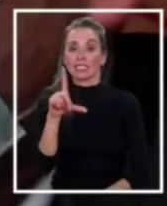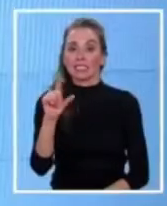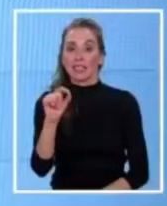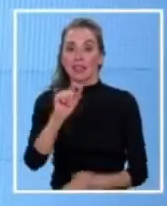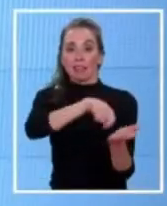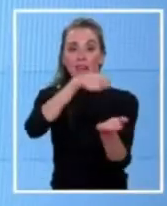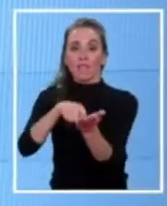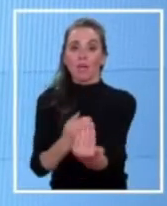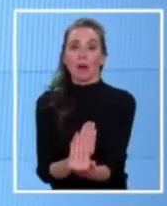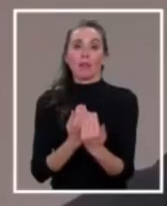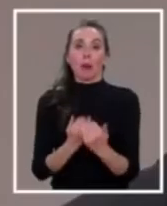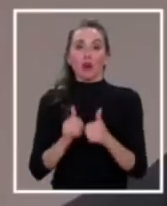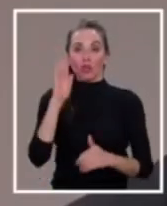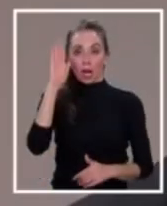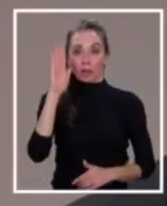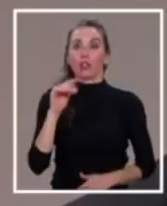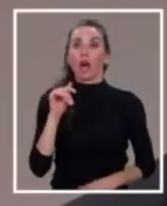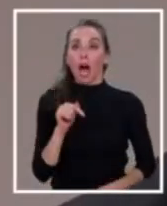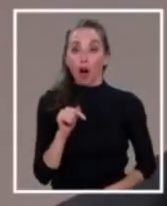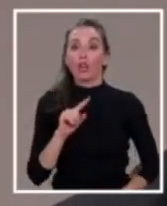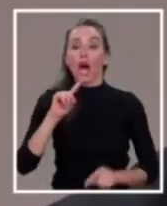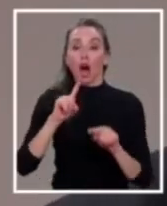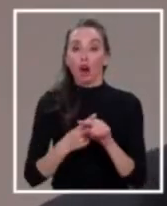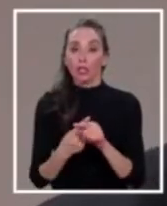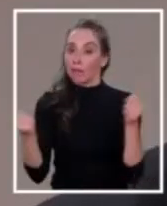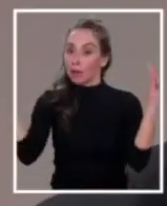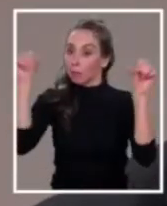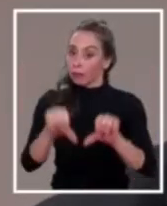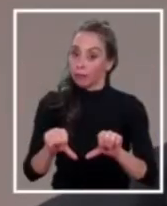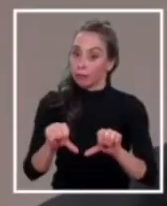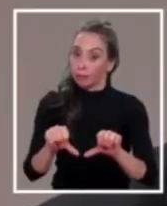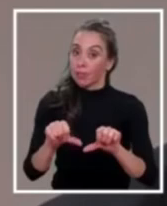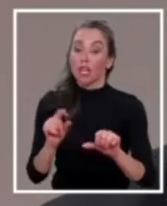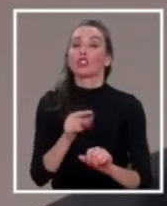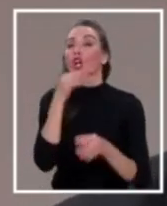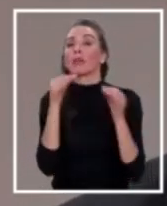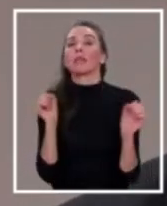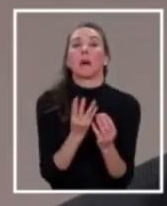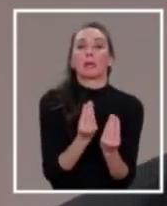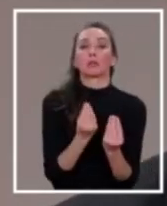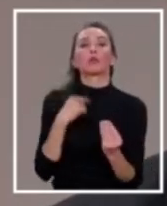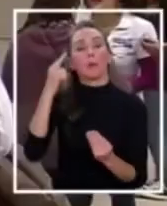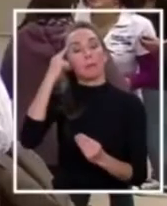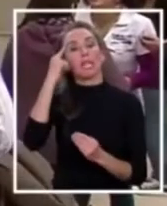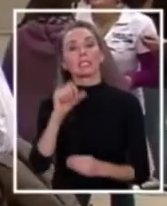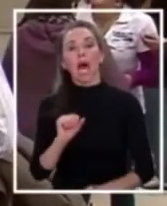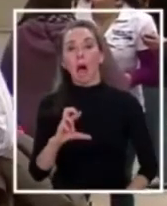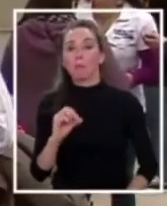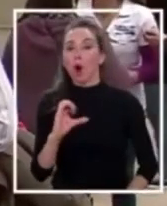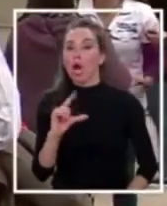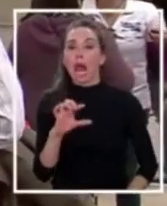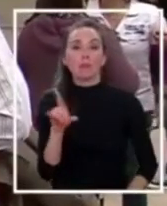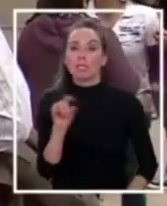33.370 rúbricas. No estamos yendo otra vez a un despeñadero. No es que sea alarmista ni apocalíptico. Necesitamos